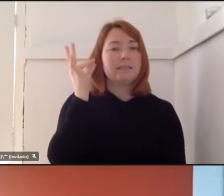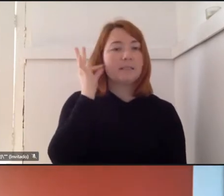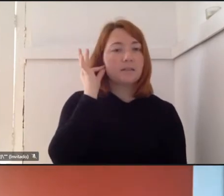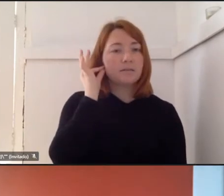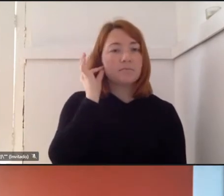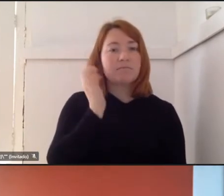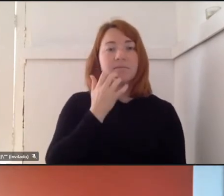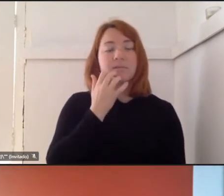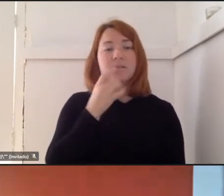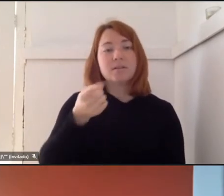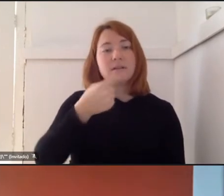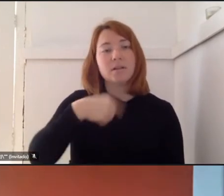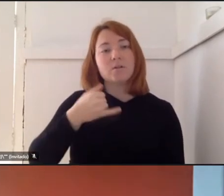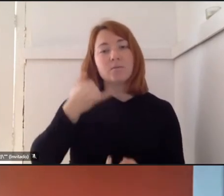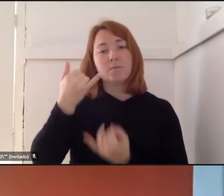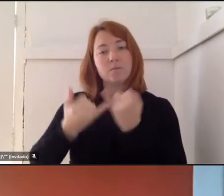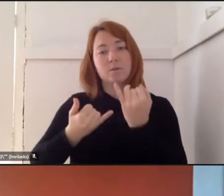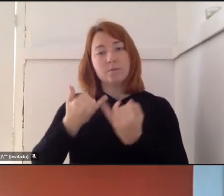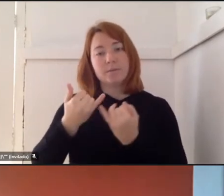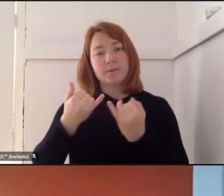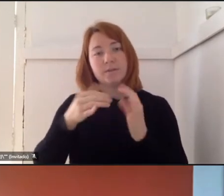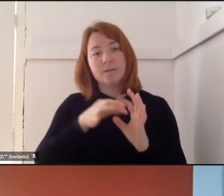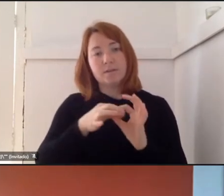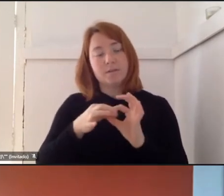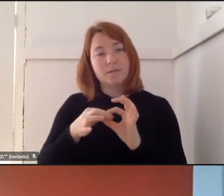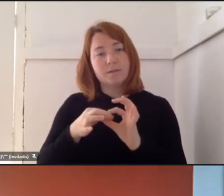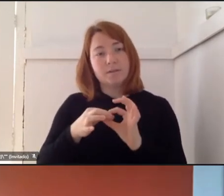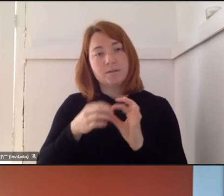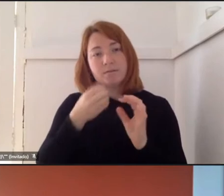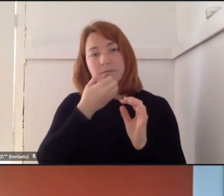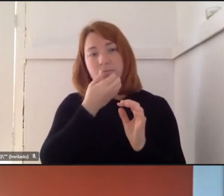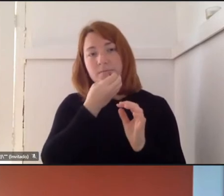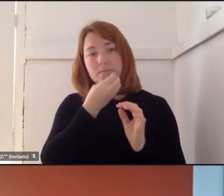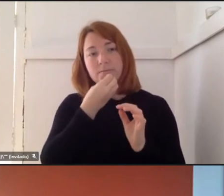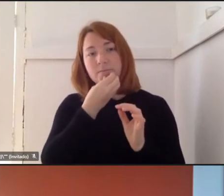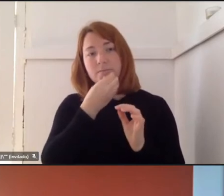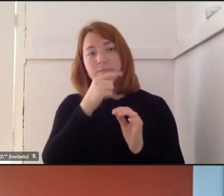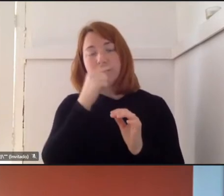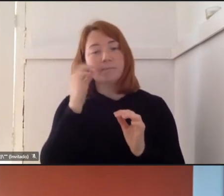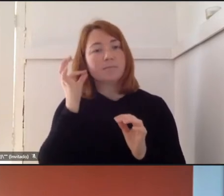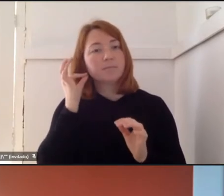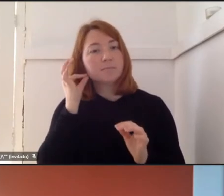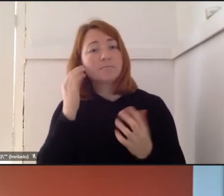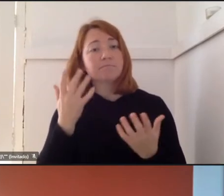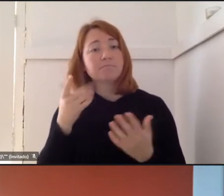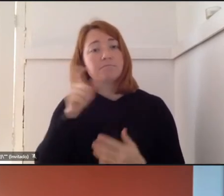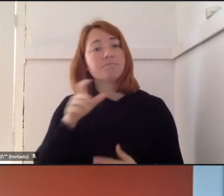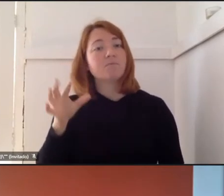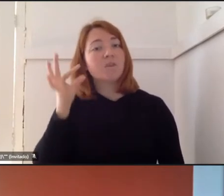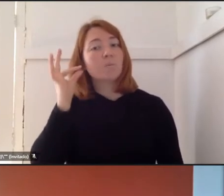algún problema relacionado con el género, ¿no? Entonces las mujeres, porque ellos